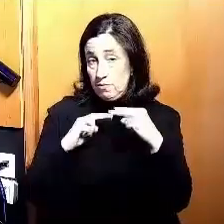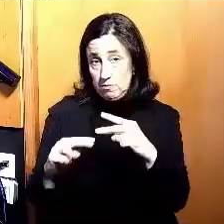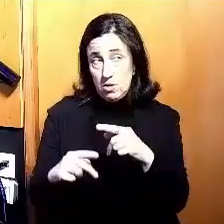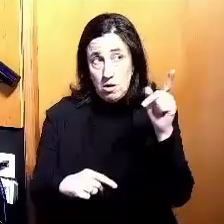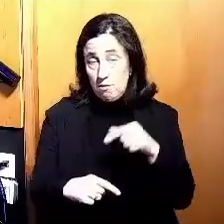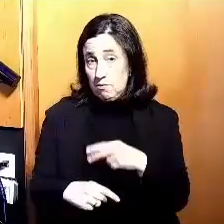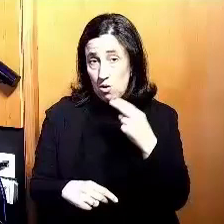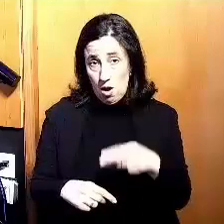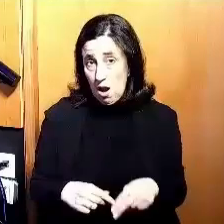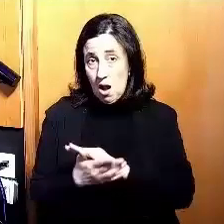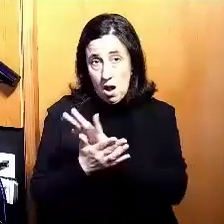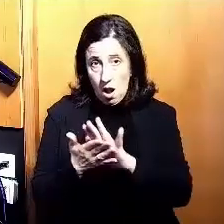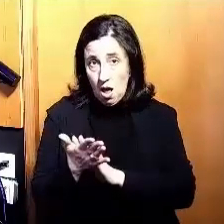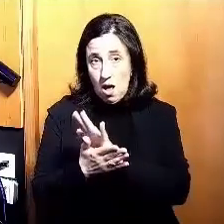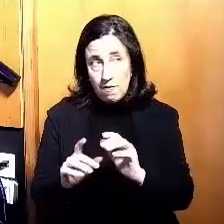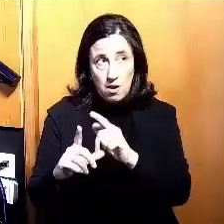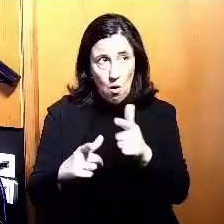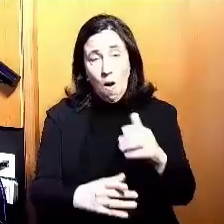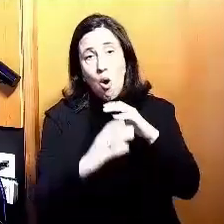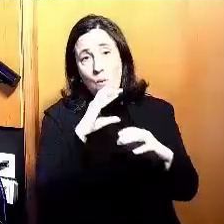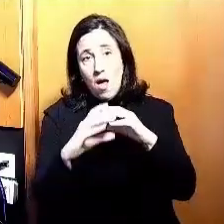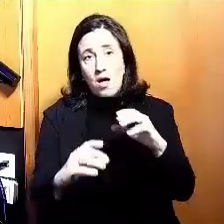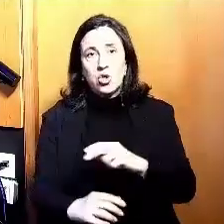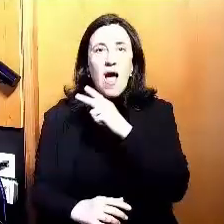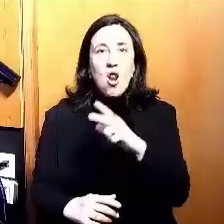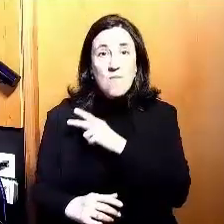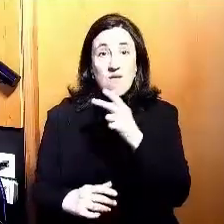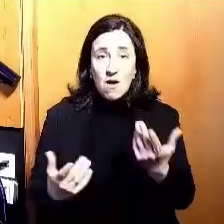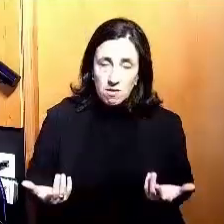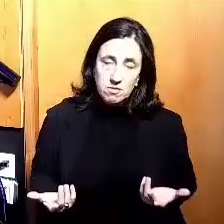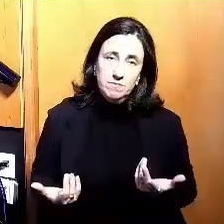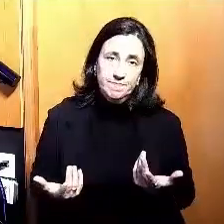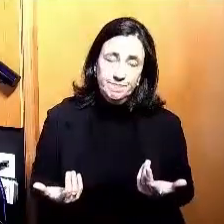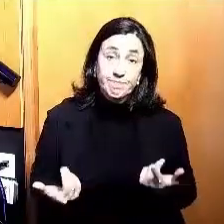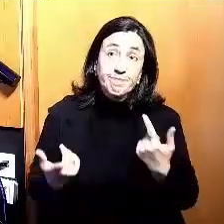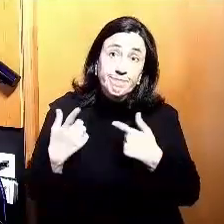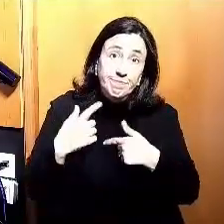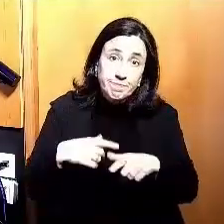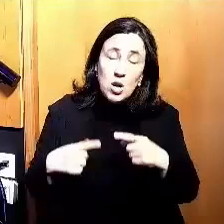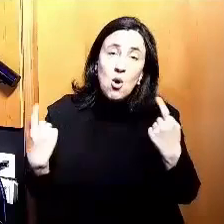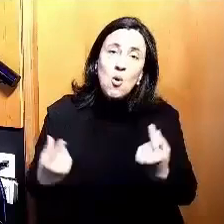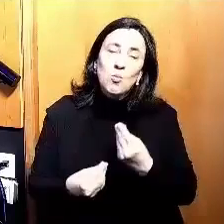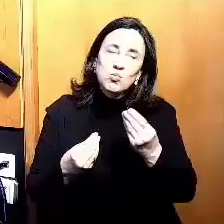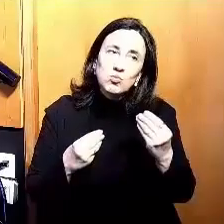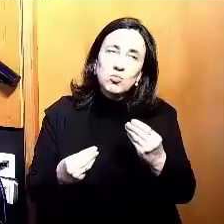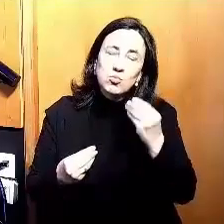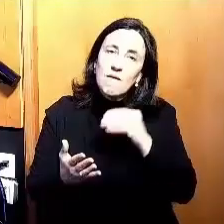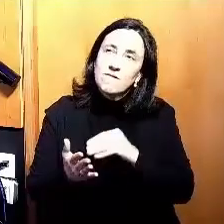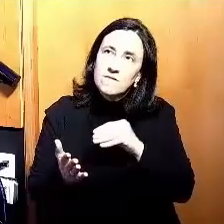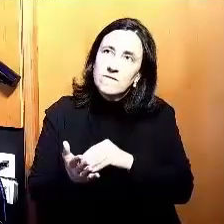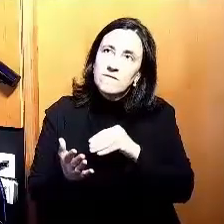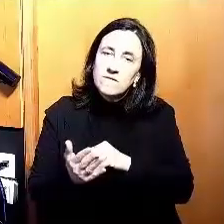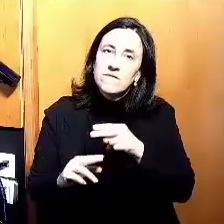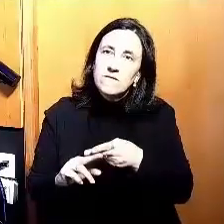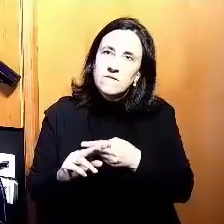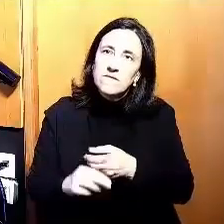vinieron, siguen sin venir, seguimos sin hablar, bueno, ya, ¿no? A pesar de que muchas veces nos encontremos haciendo advocacy